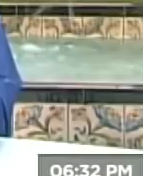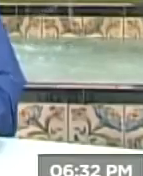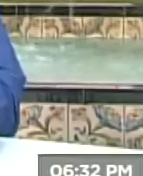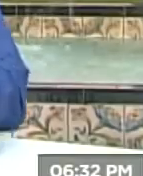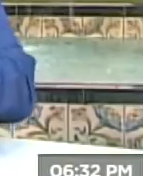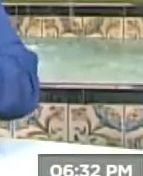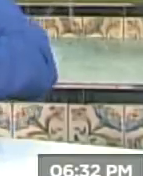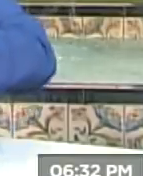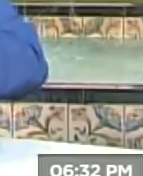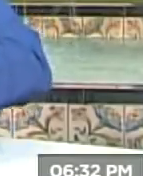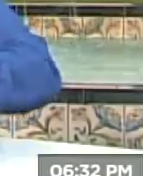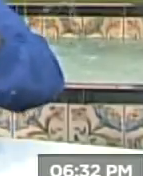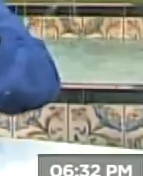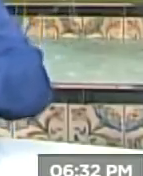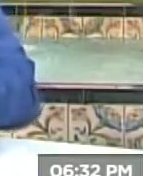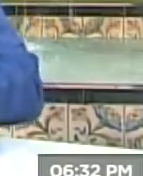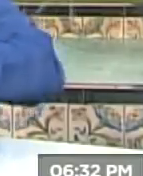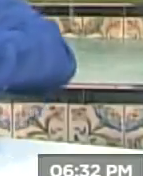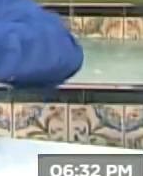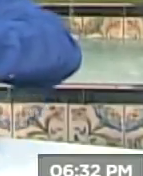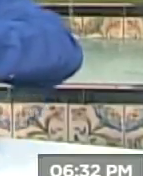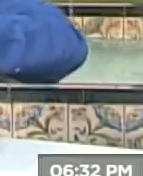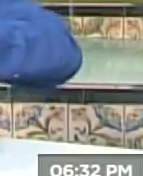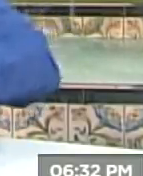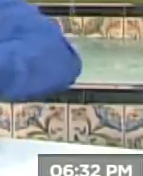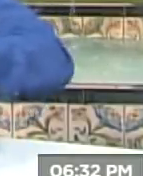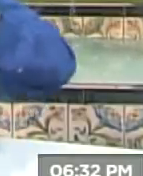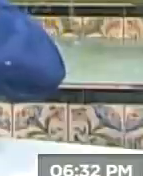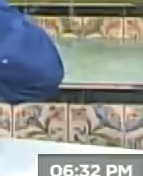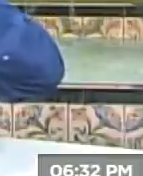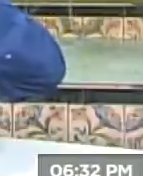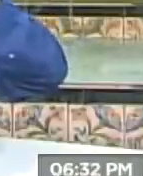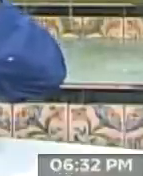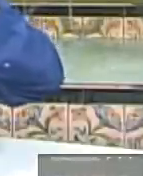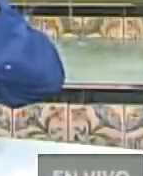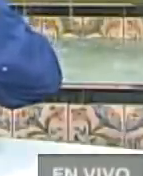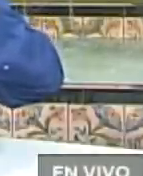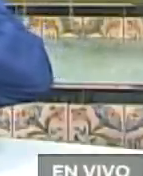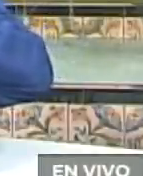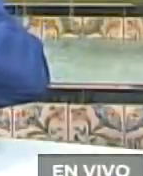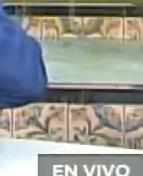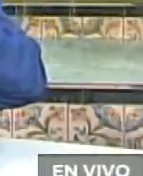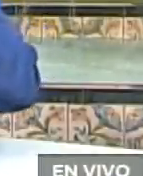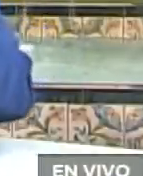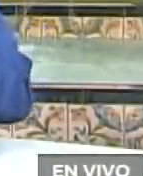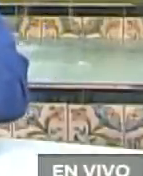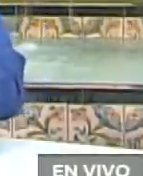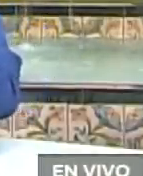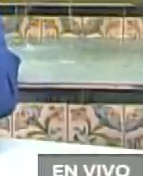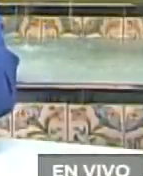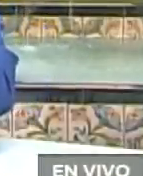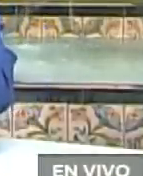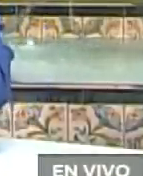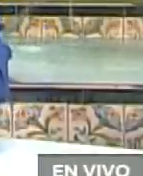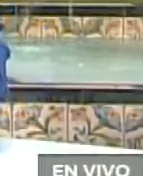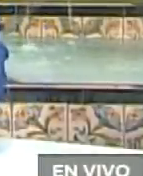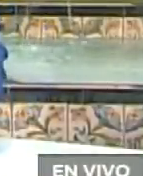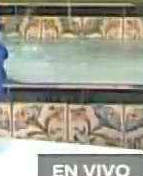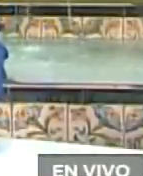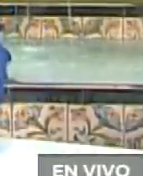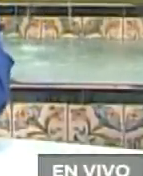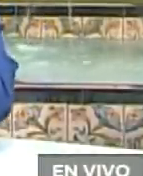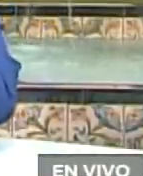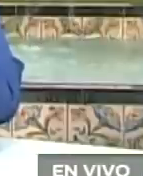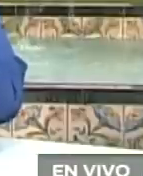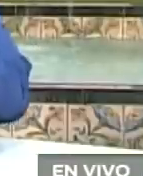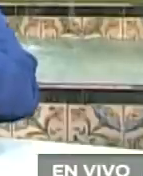nuestro pueblo estamos en miércoles de economía miércoles calientico llegamos en la semana post